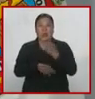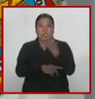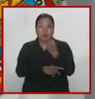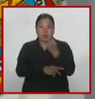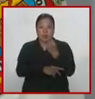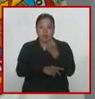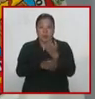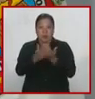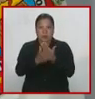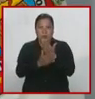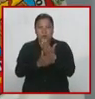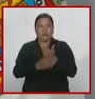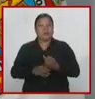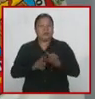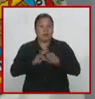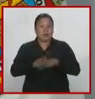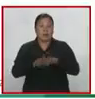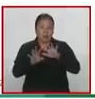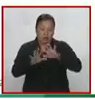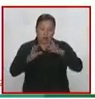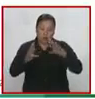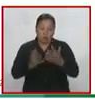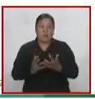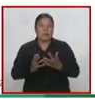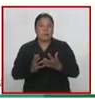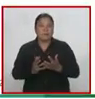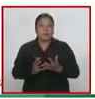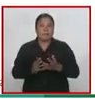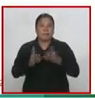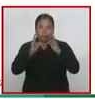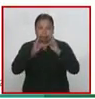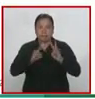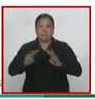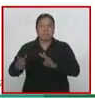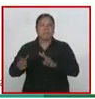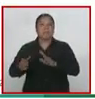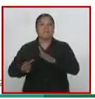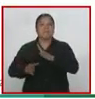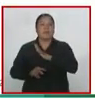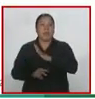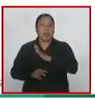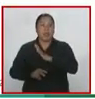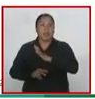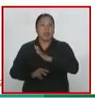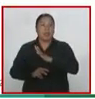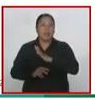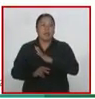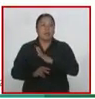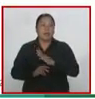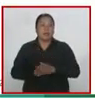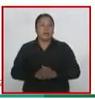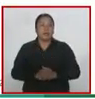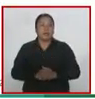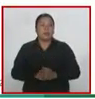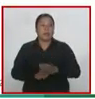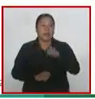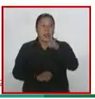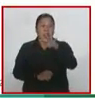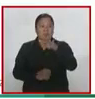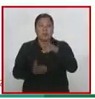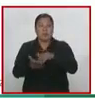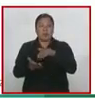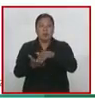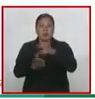iniciamos con el panorama mundial como podemos observar ya ya se tiene 19